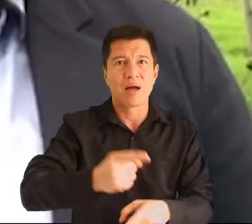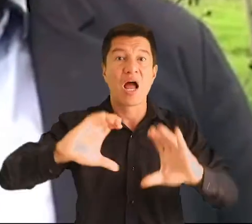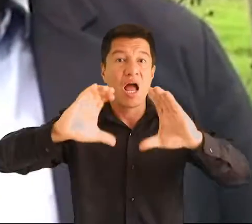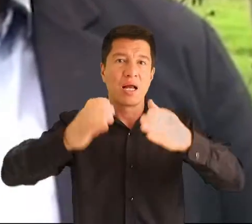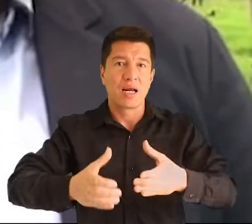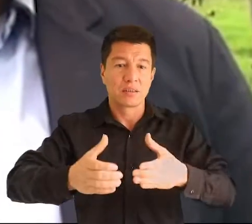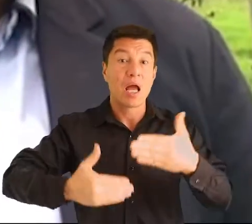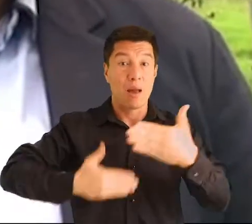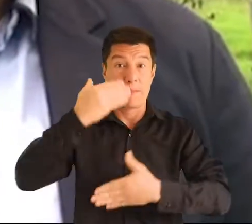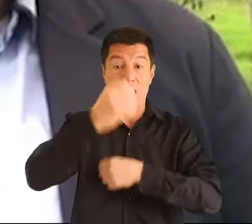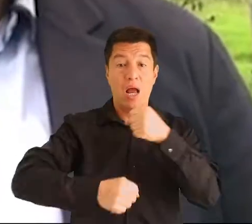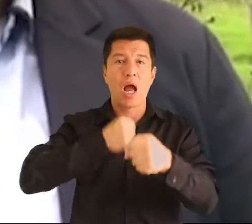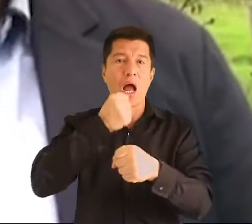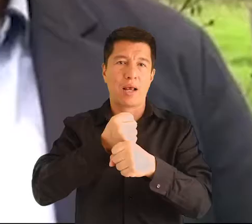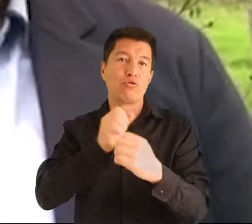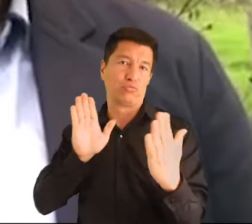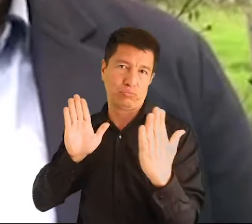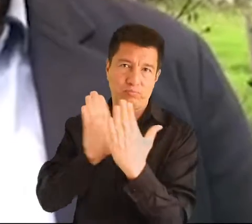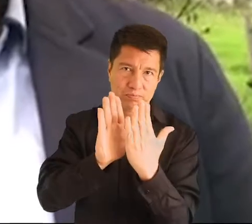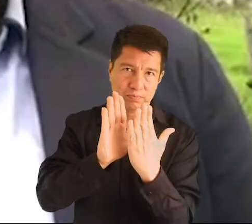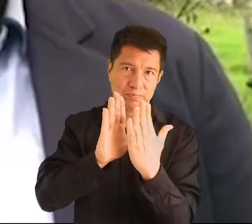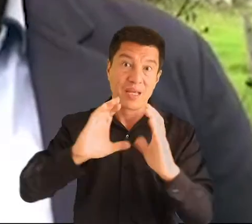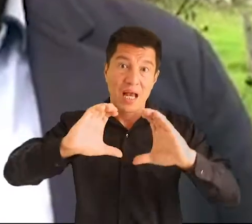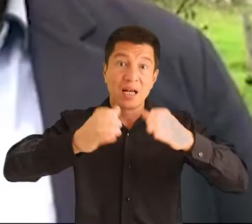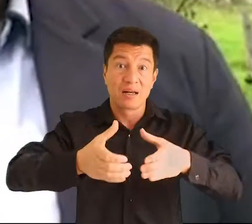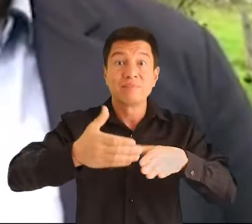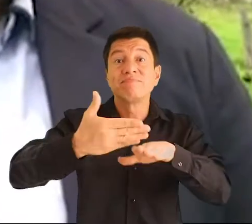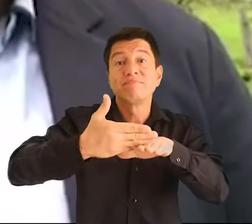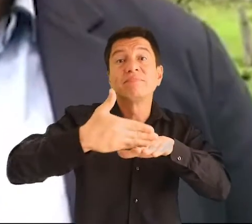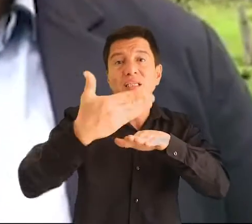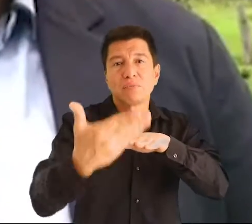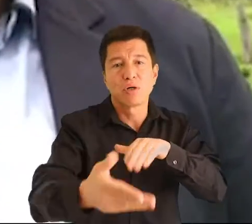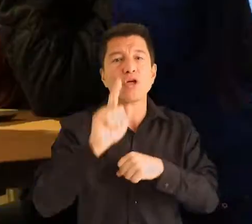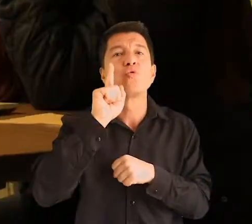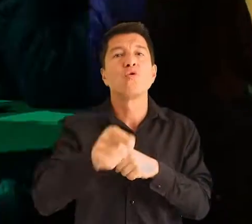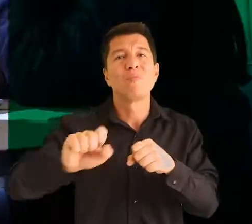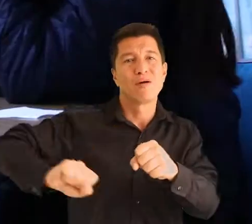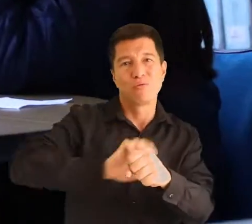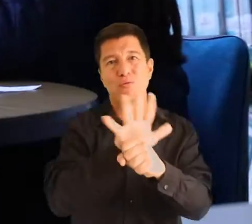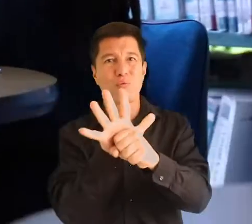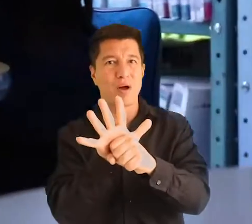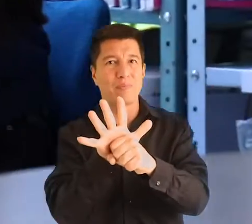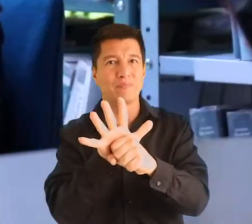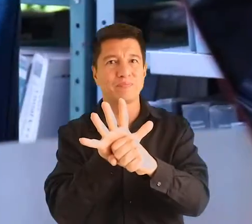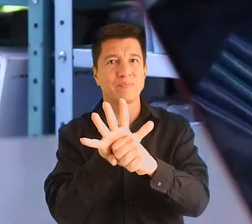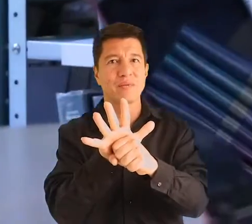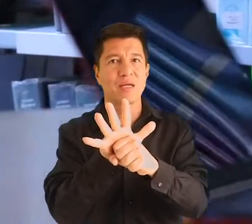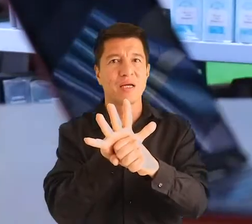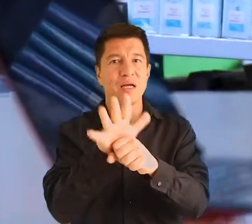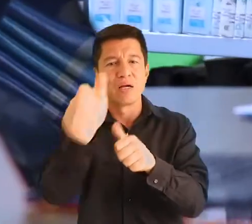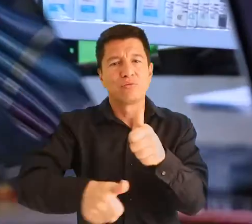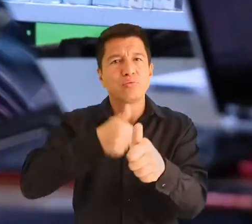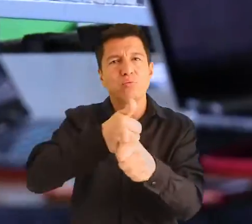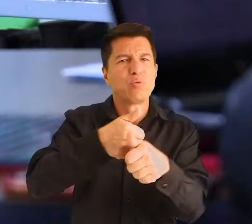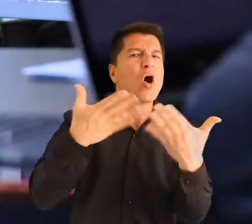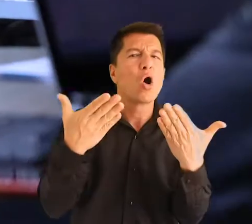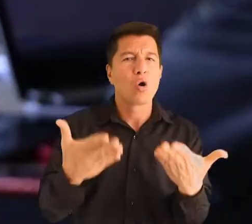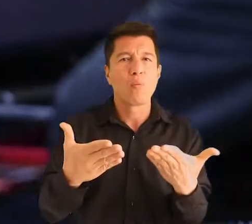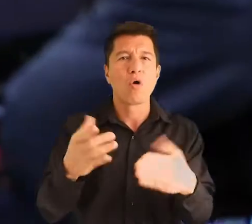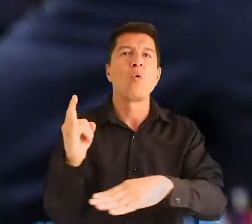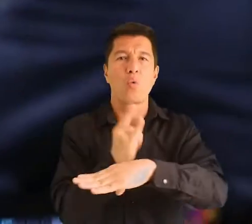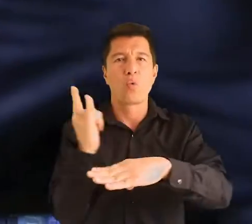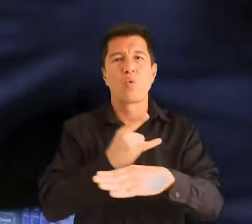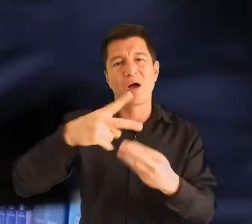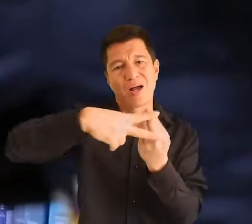cumplimiento de las clases, al principio de año de forma presencial, y después, debido a la emergencia sanitaria, mediante el acompañamiento en